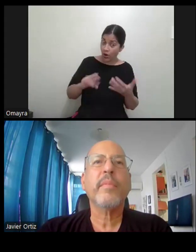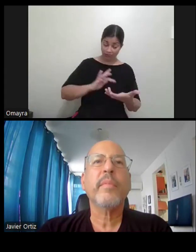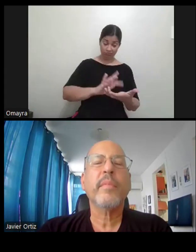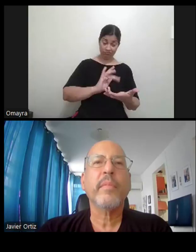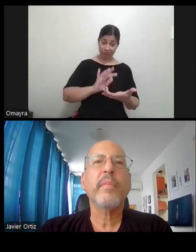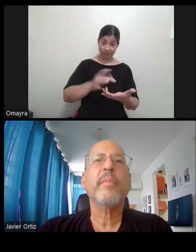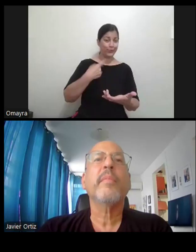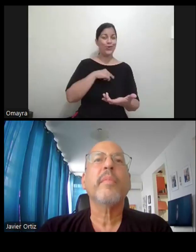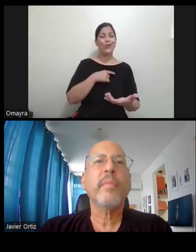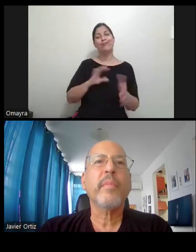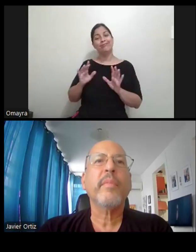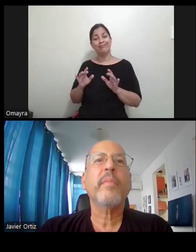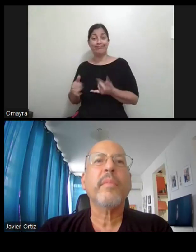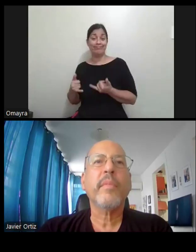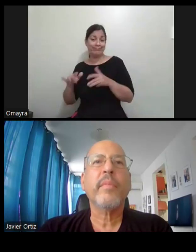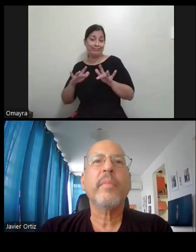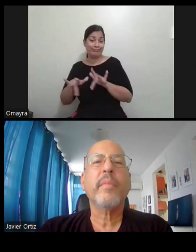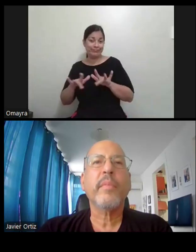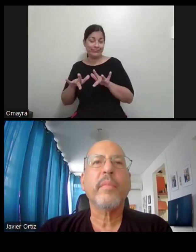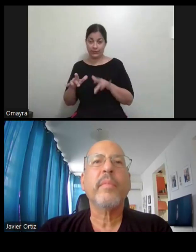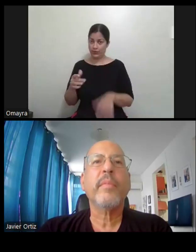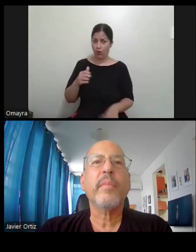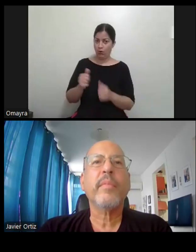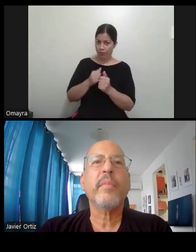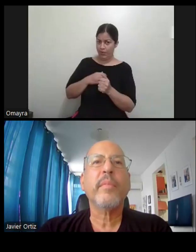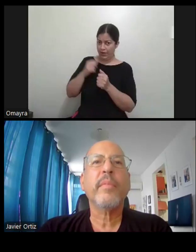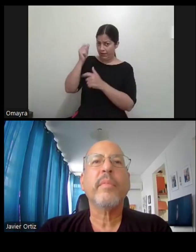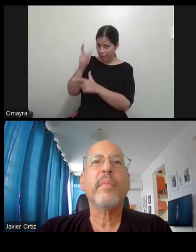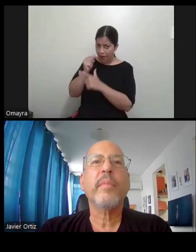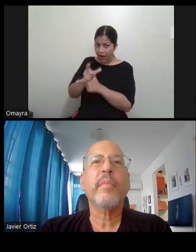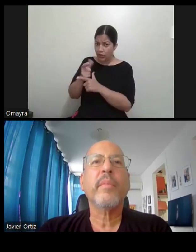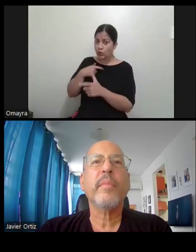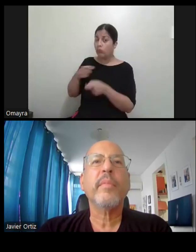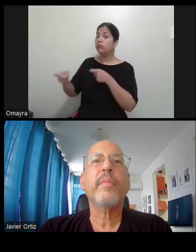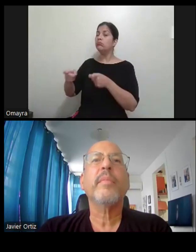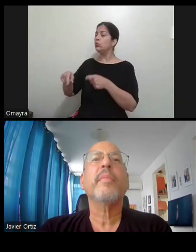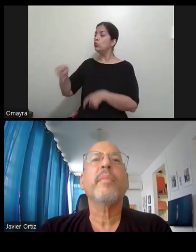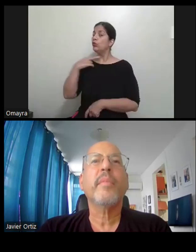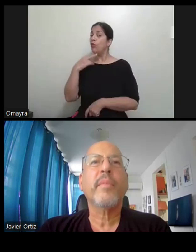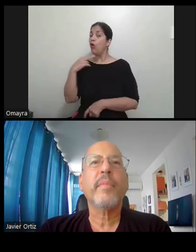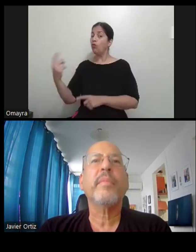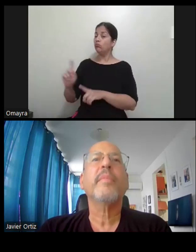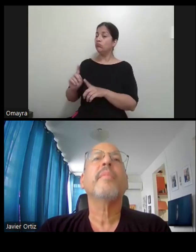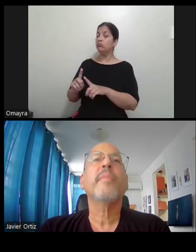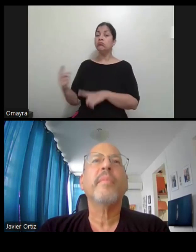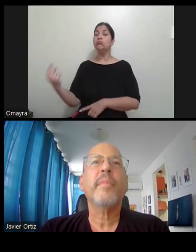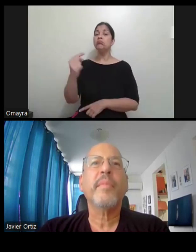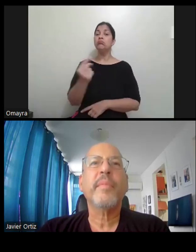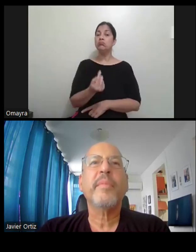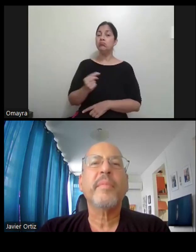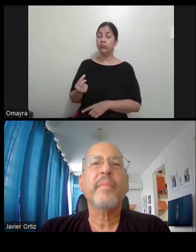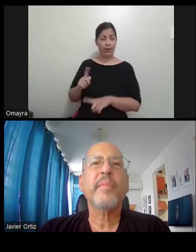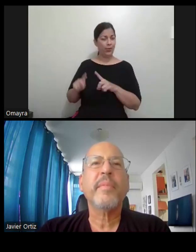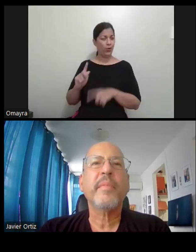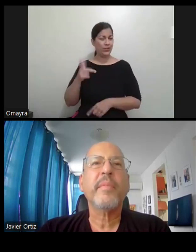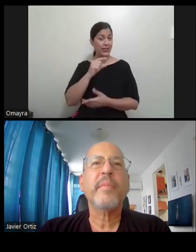grabadoras. Y yo jugaba eso y ponía a mis hermanos y los dirigía y tú vas a hacer esta voz, tú vas a hacer la otra. Pero en tercer grado